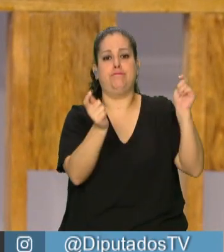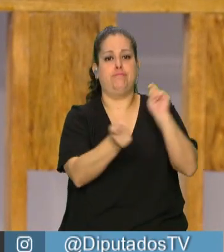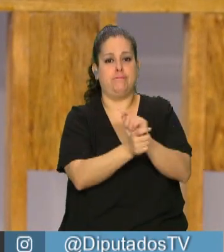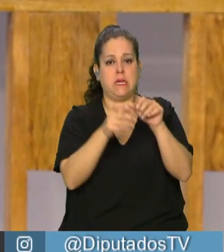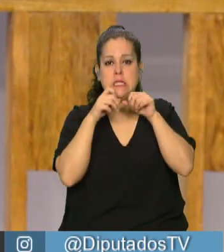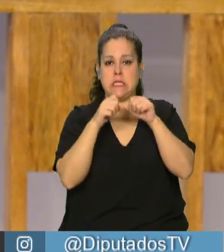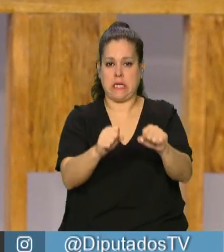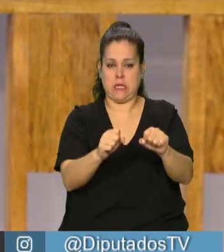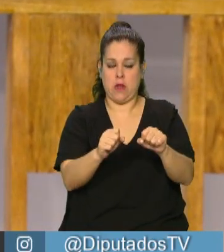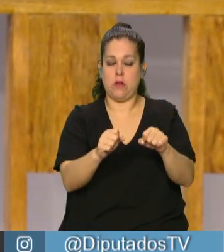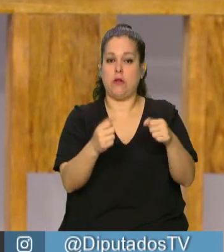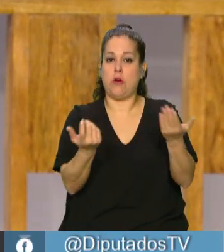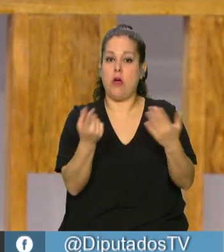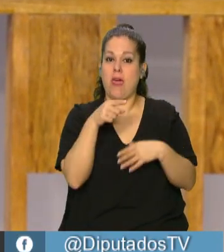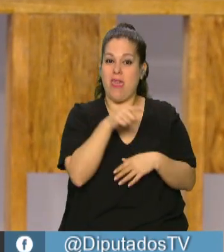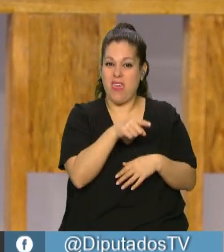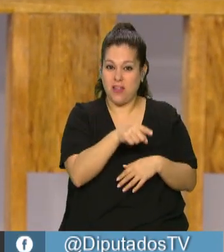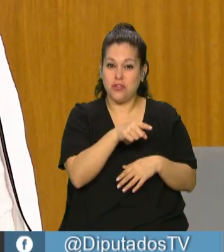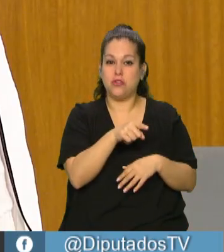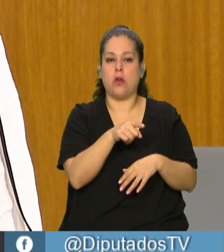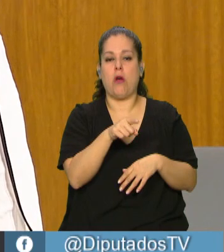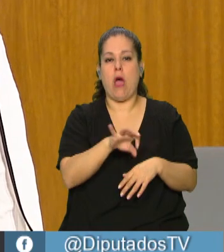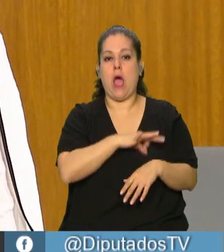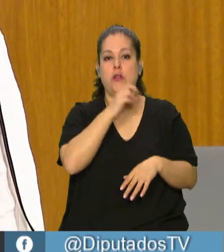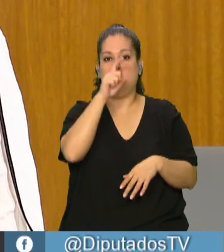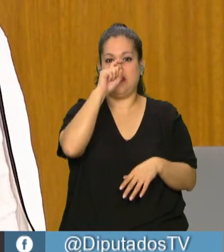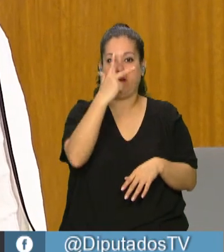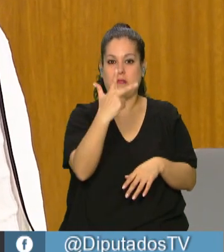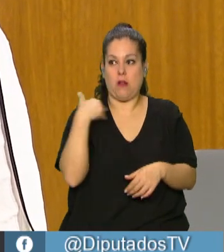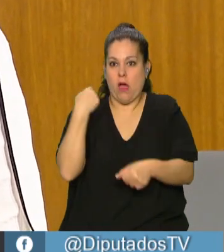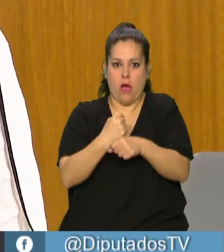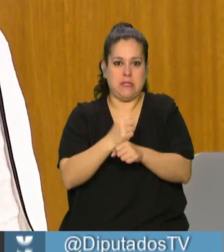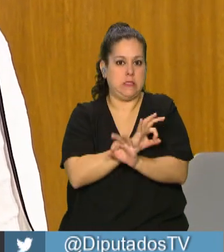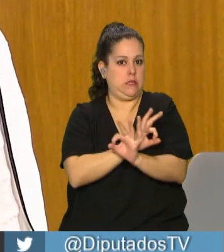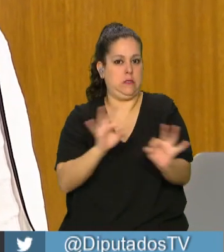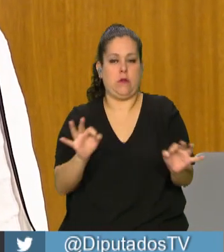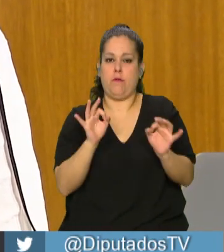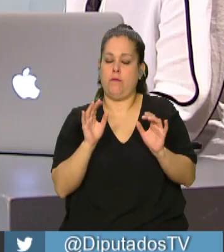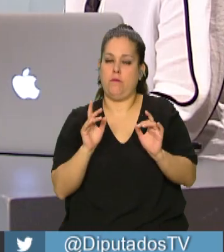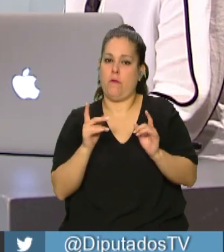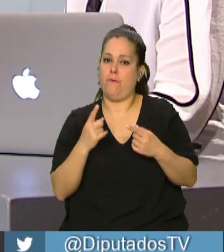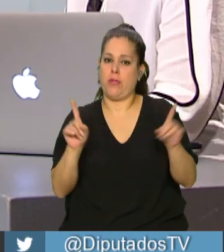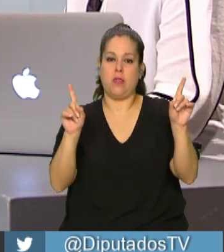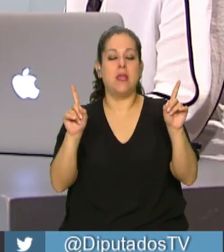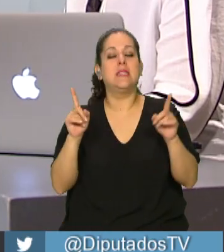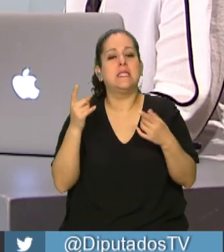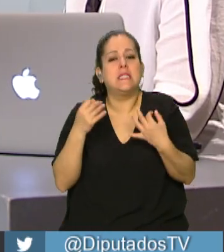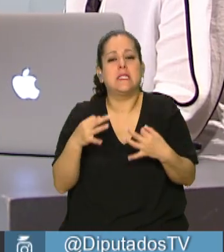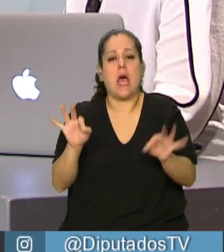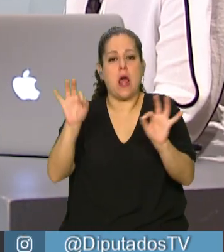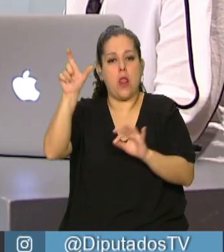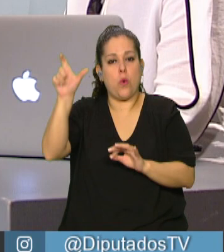Eso no ocurre aquí desde el año 73, salvo con la excepción de Marta Lucheta,